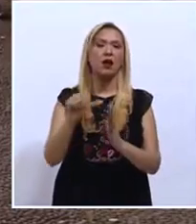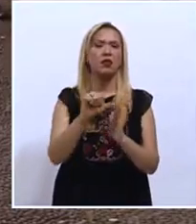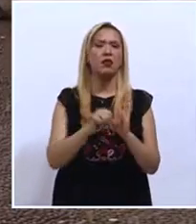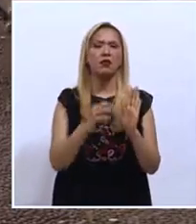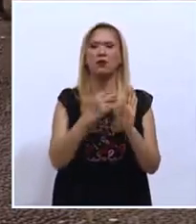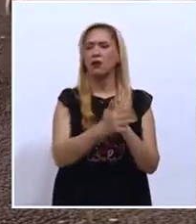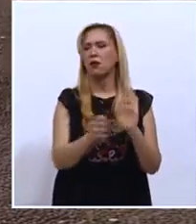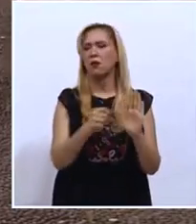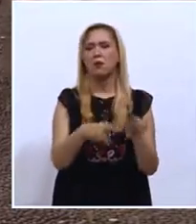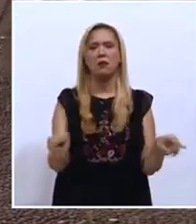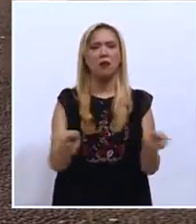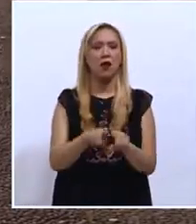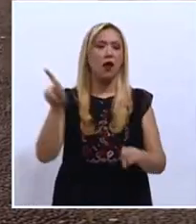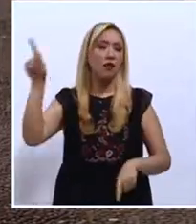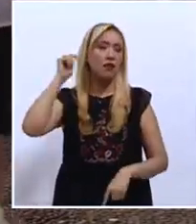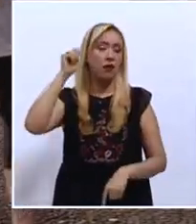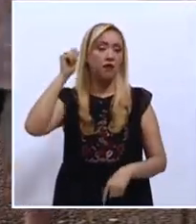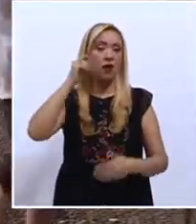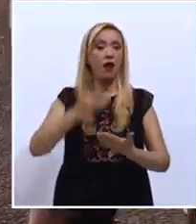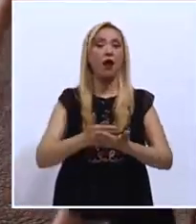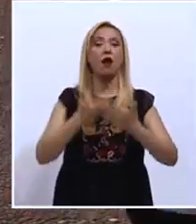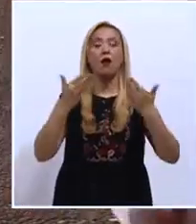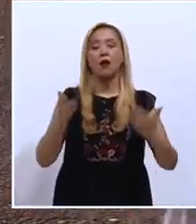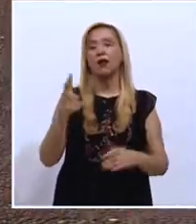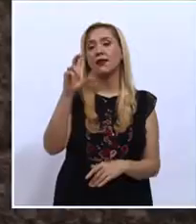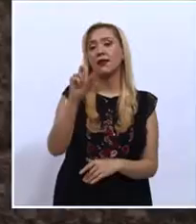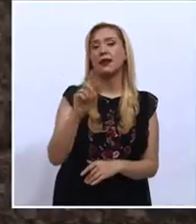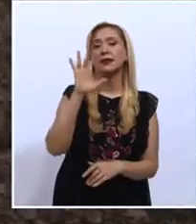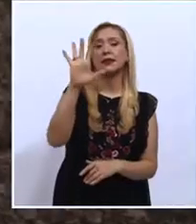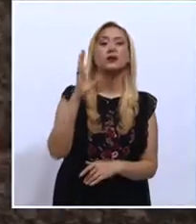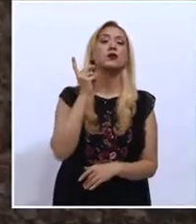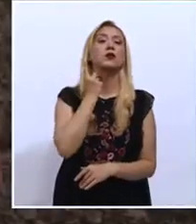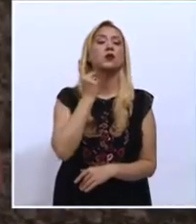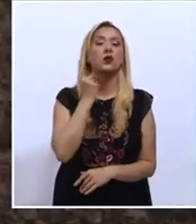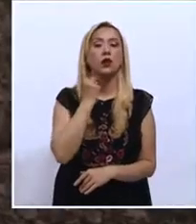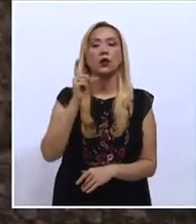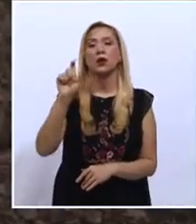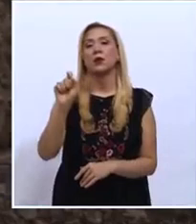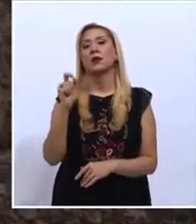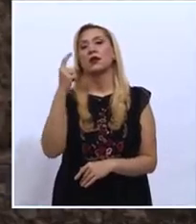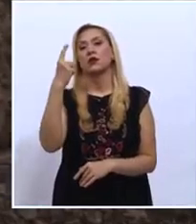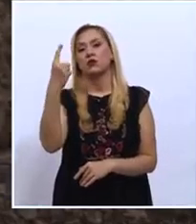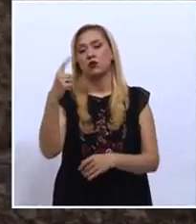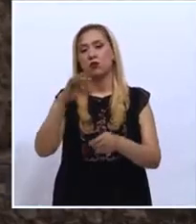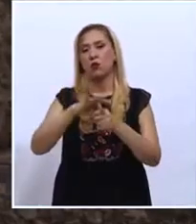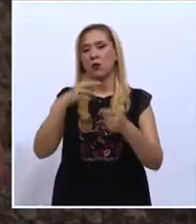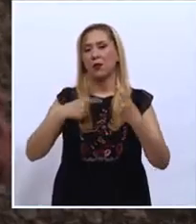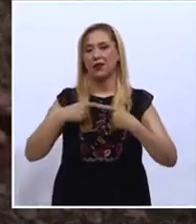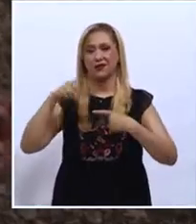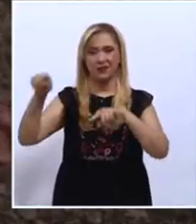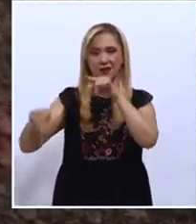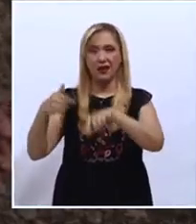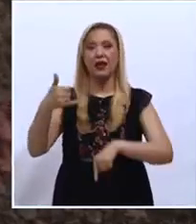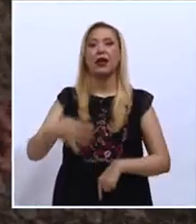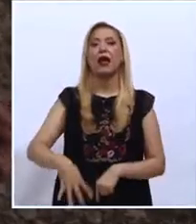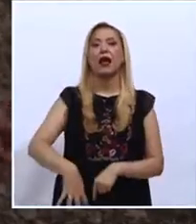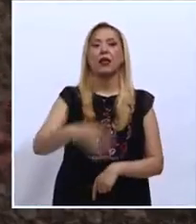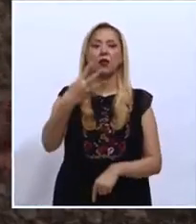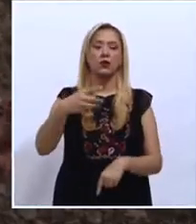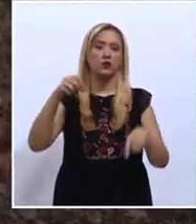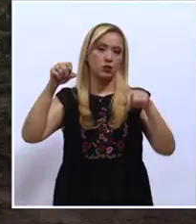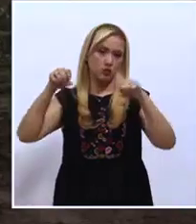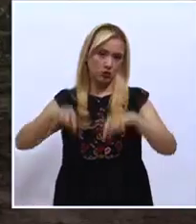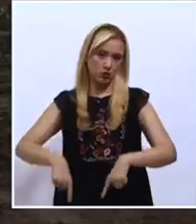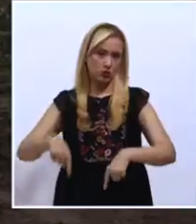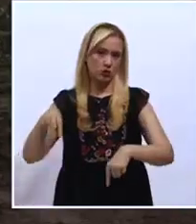lo que el Congreso de Tabasco se integrará con 35 diputados, 21 de mayoría y 14 de representación